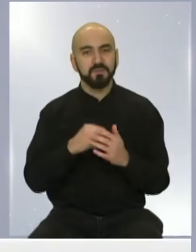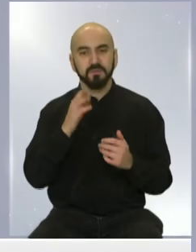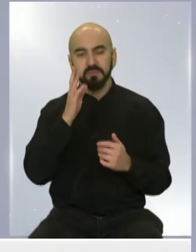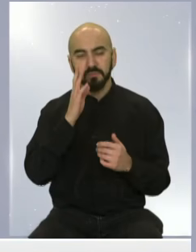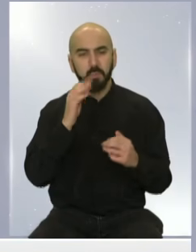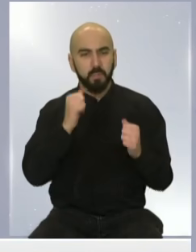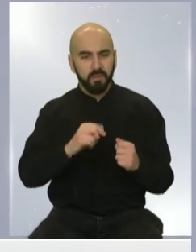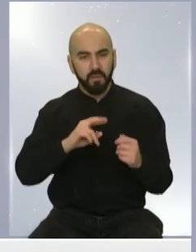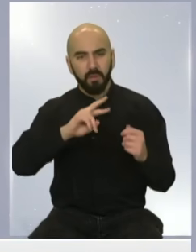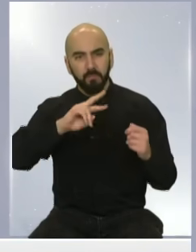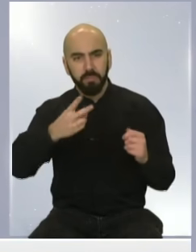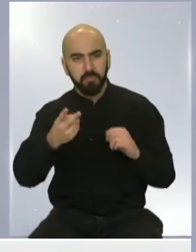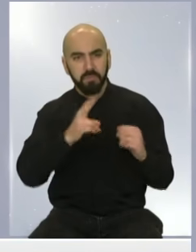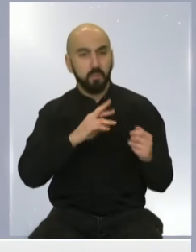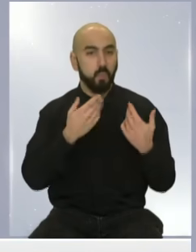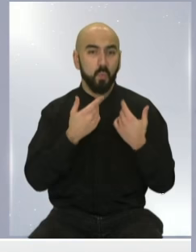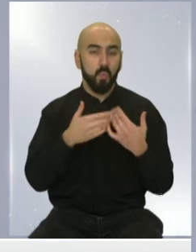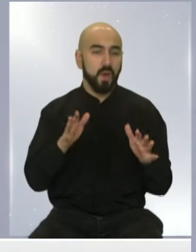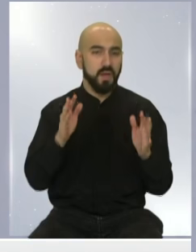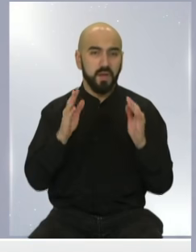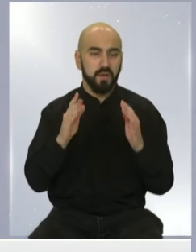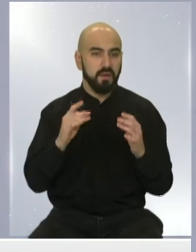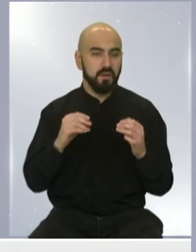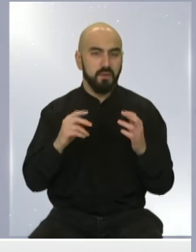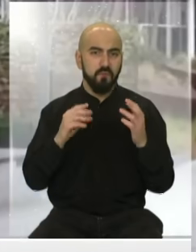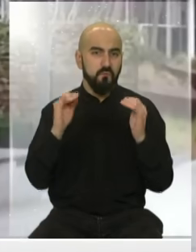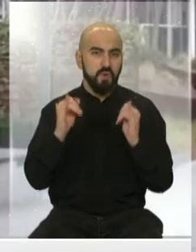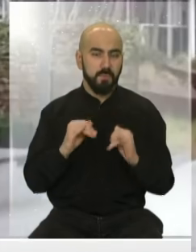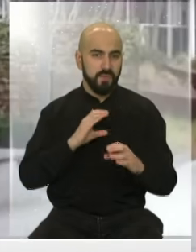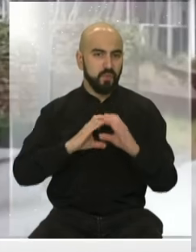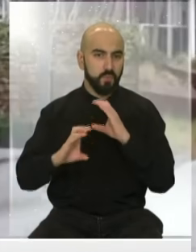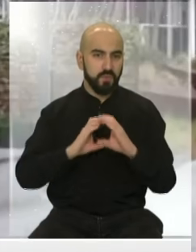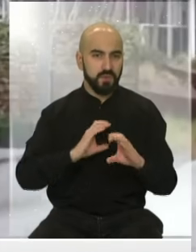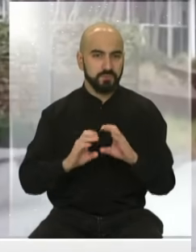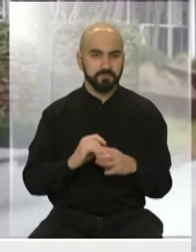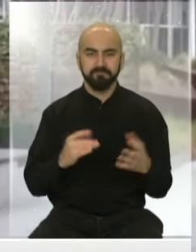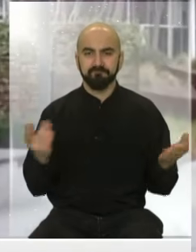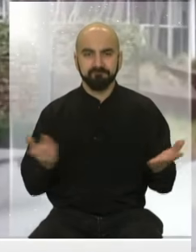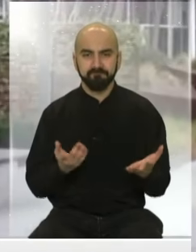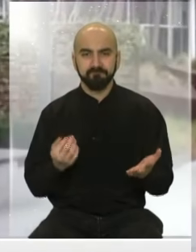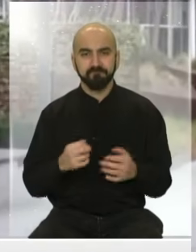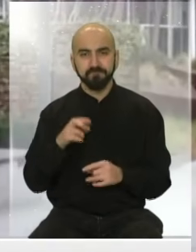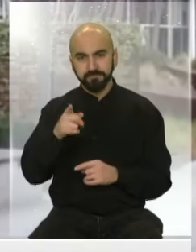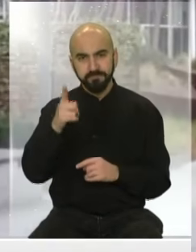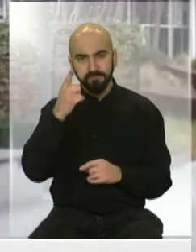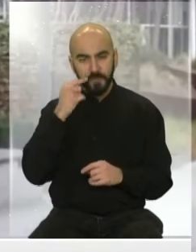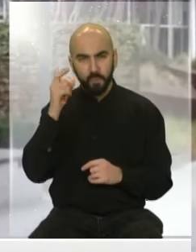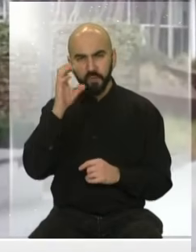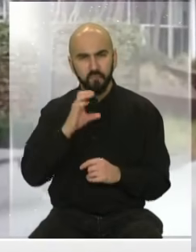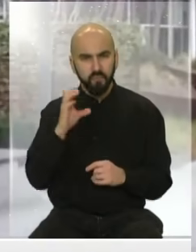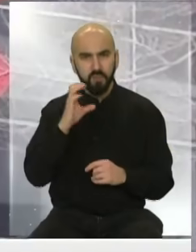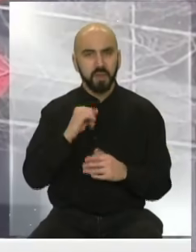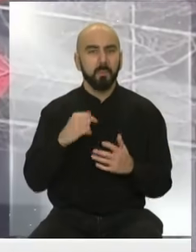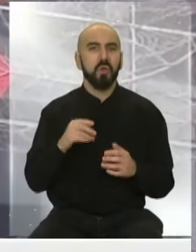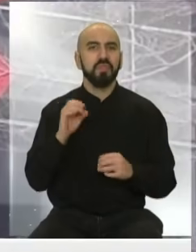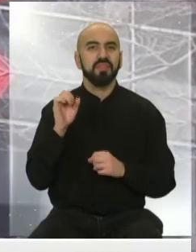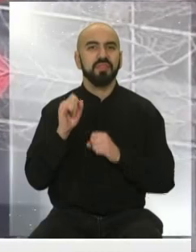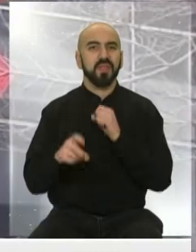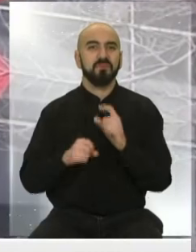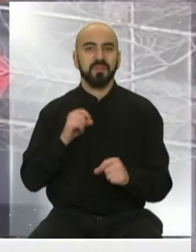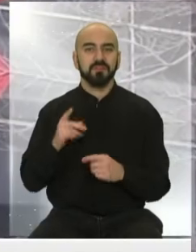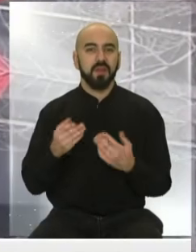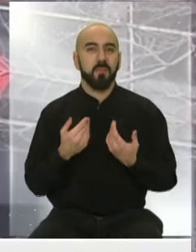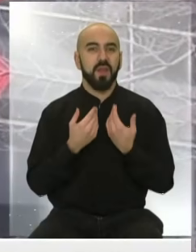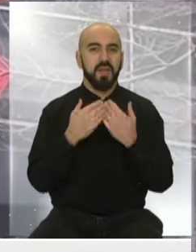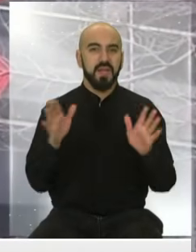alterar virtualmente cualquier forma de comunicación. Por eso dijo que lo que él buscaba con esta medida es defender la libertad de prensa. Se